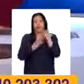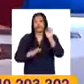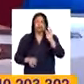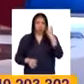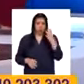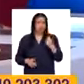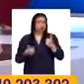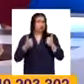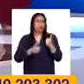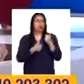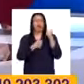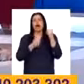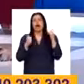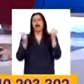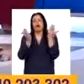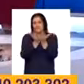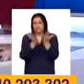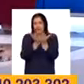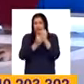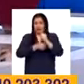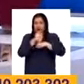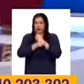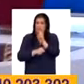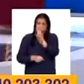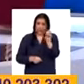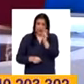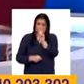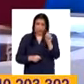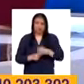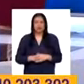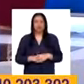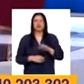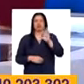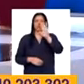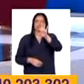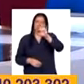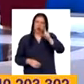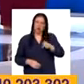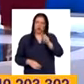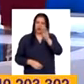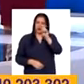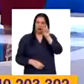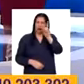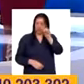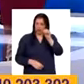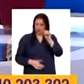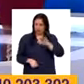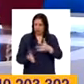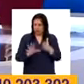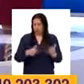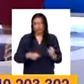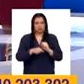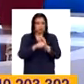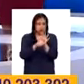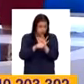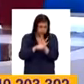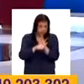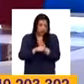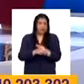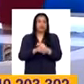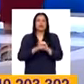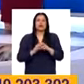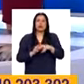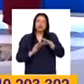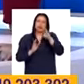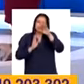de abril del 2020, lo que vemos es que hubo 5.020 fallecidos por la pandemia, como el momento más